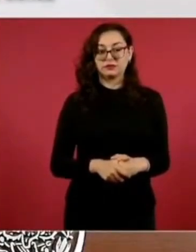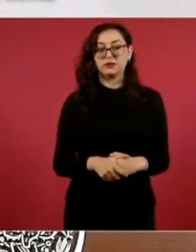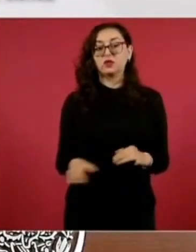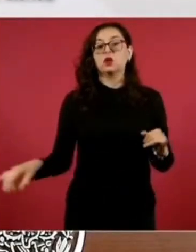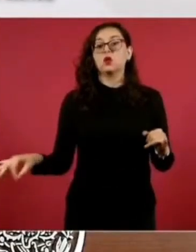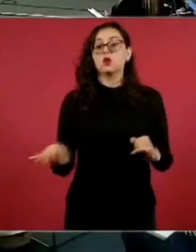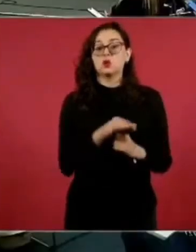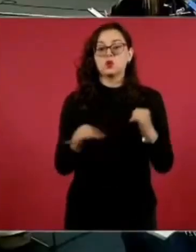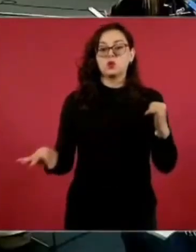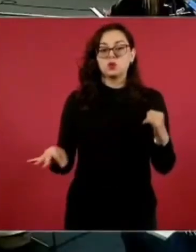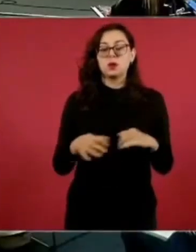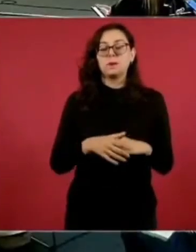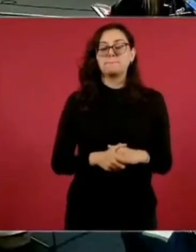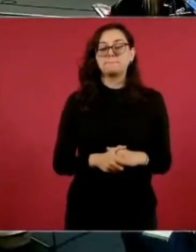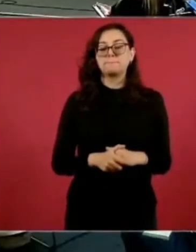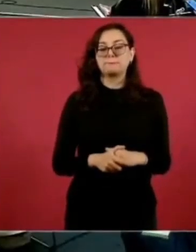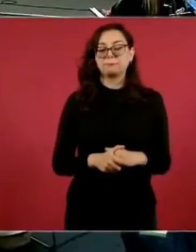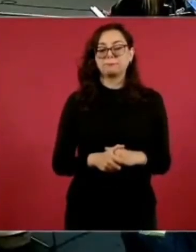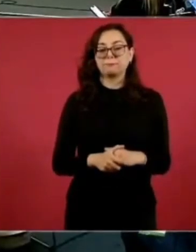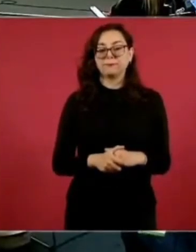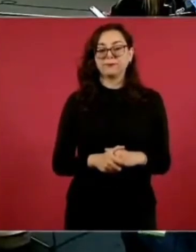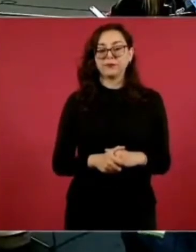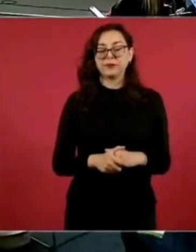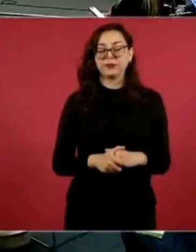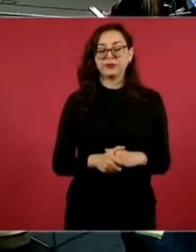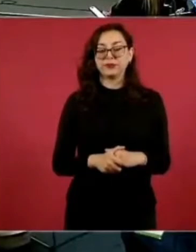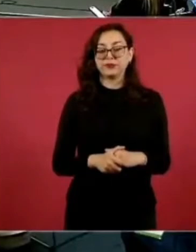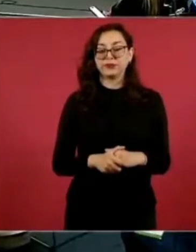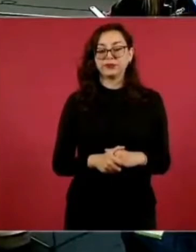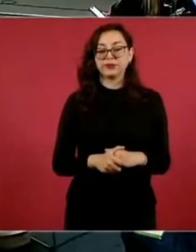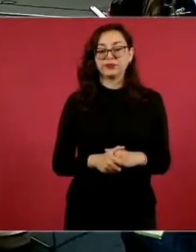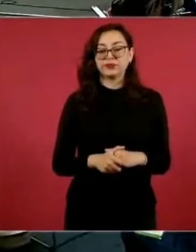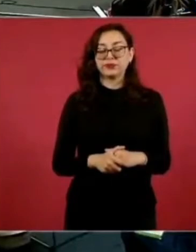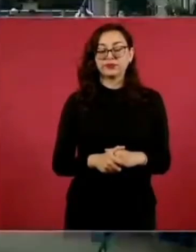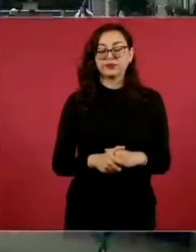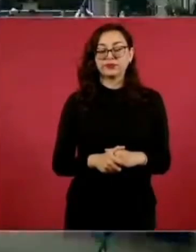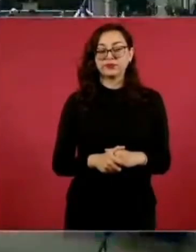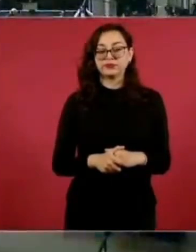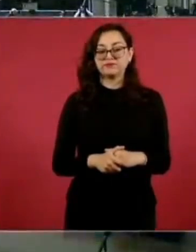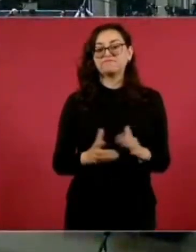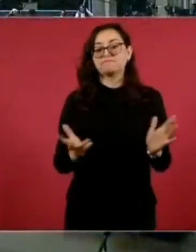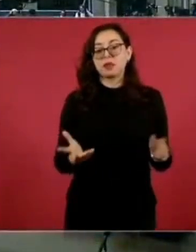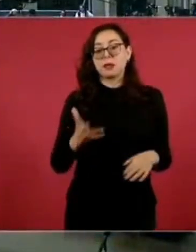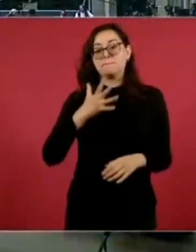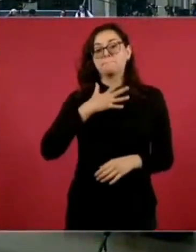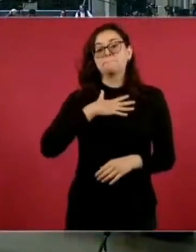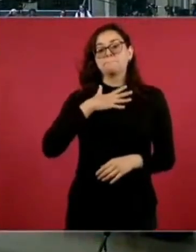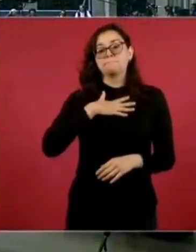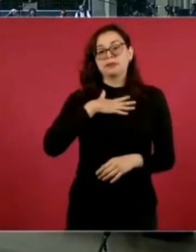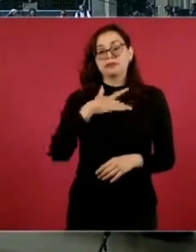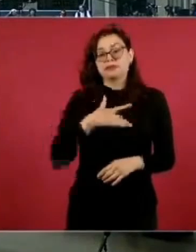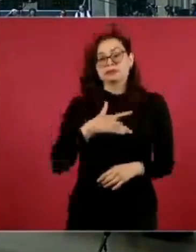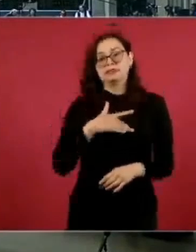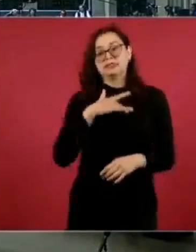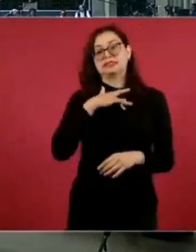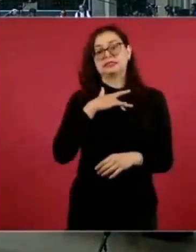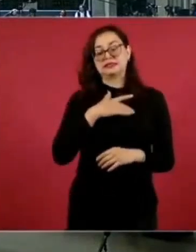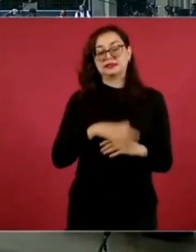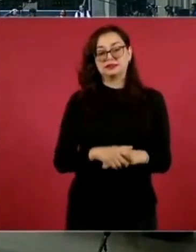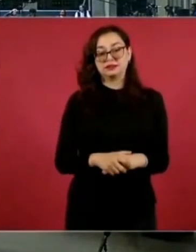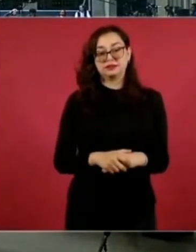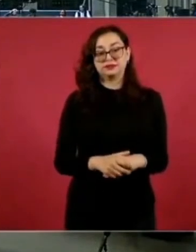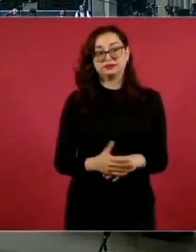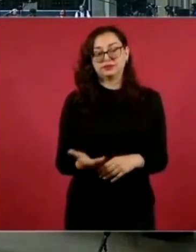Por último, señor presidente, bueno, digo un sentimiento personal, siento como si estuviera yo entrevistando tal